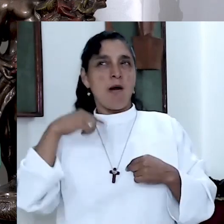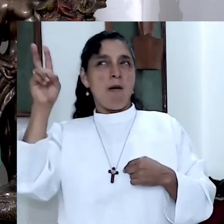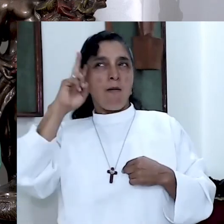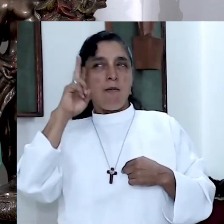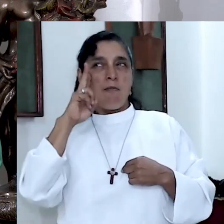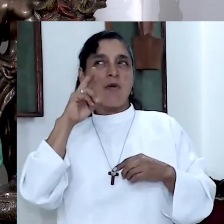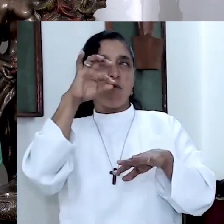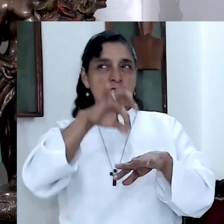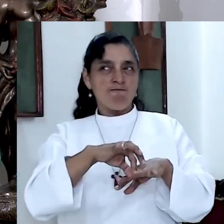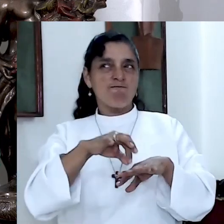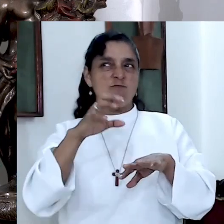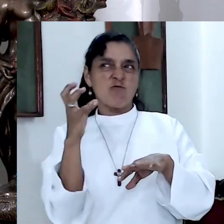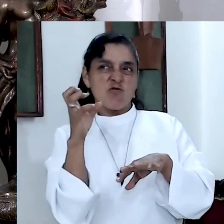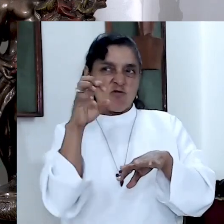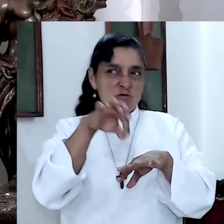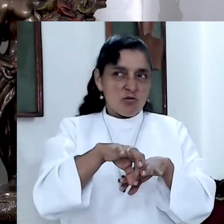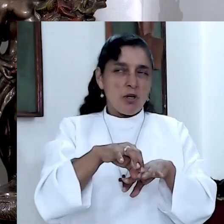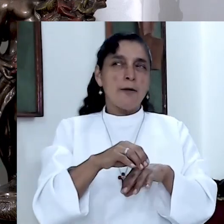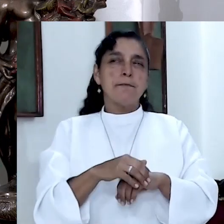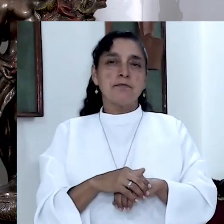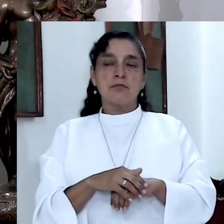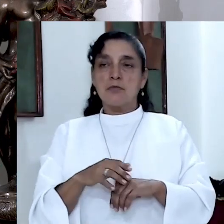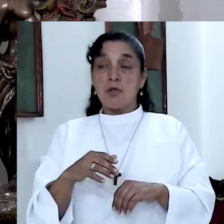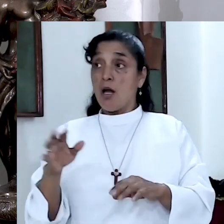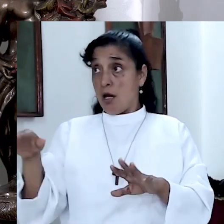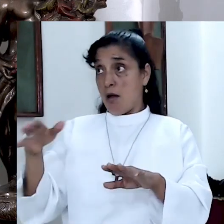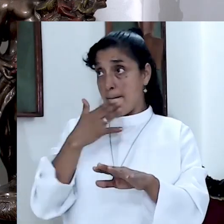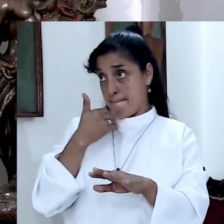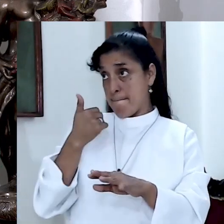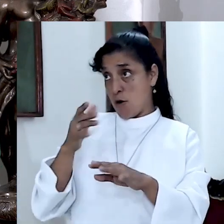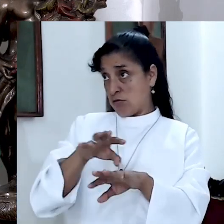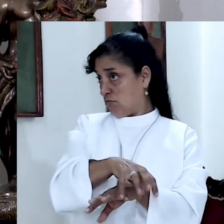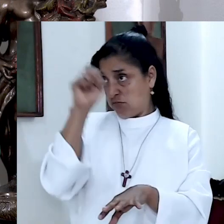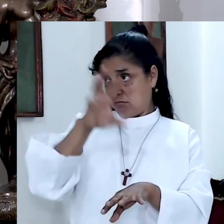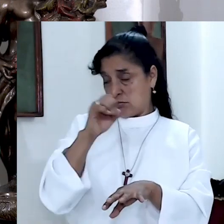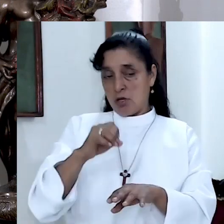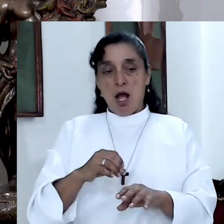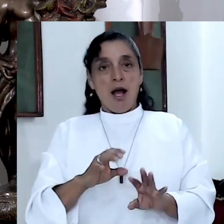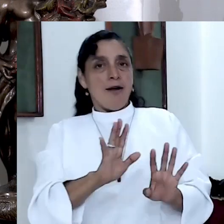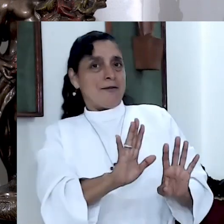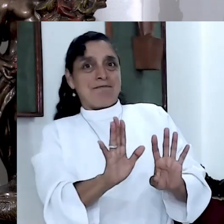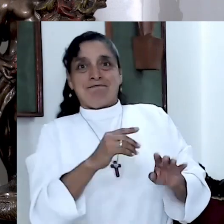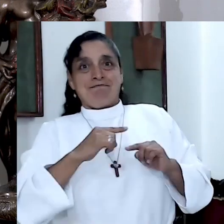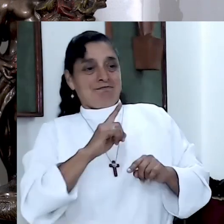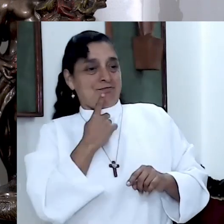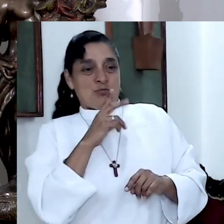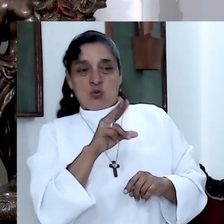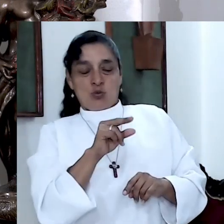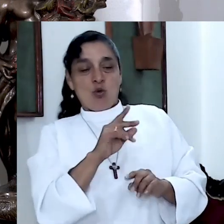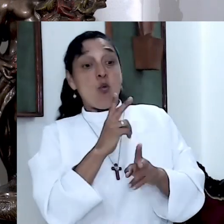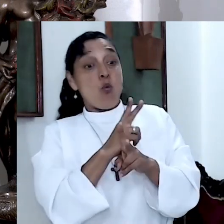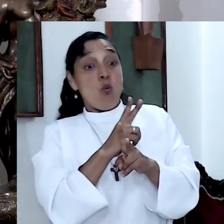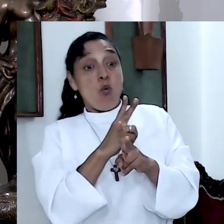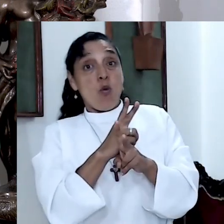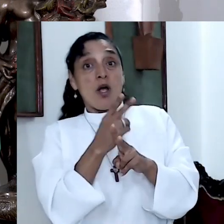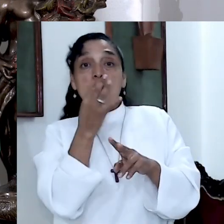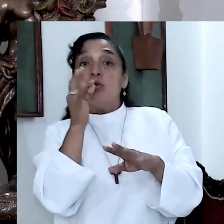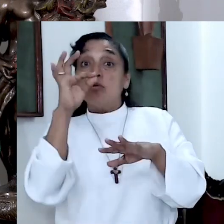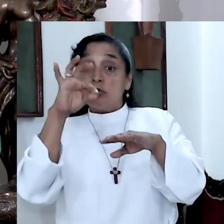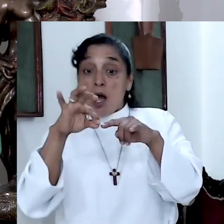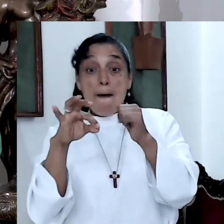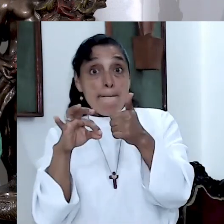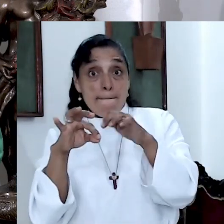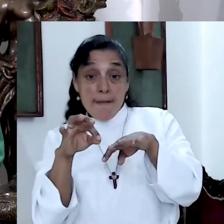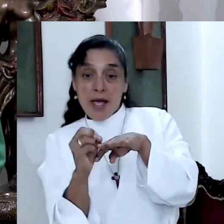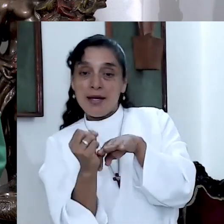arrancarla? Pero él les contestó: No. No sea que al arrancar la cizaña, arranquen también el